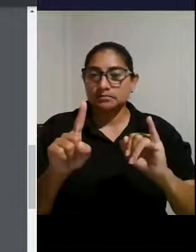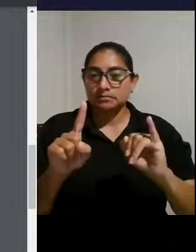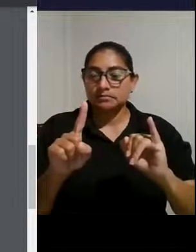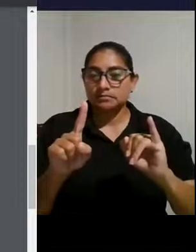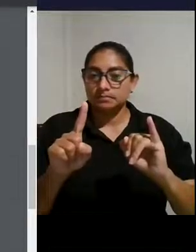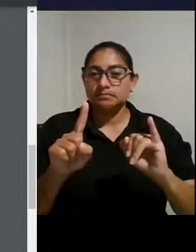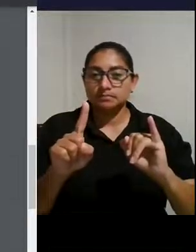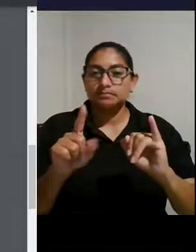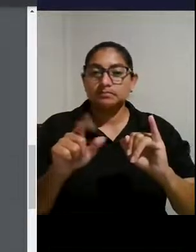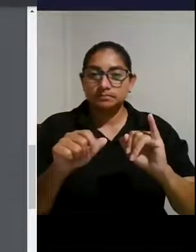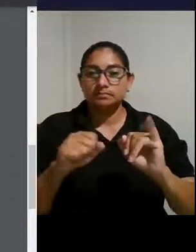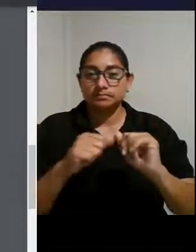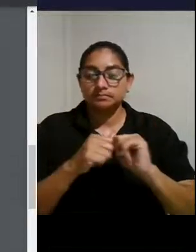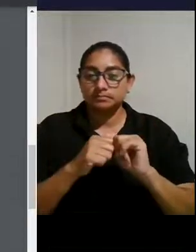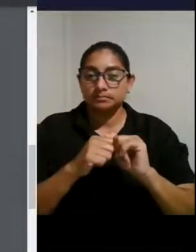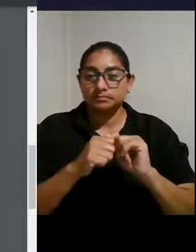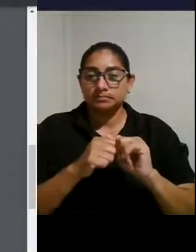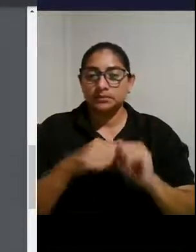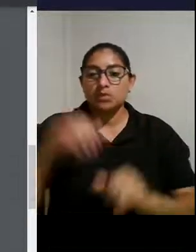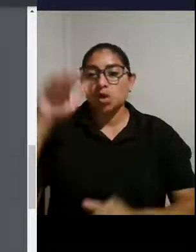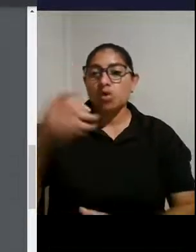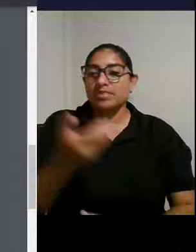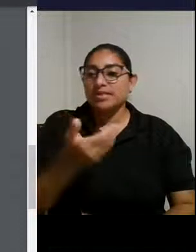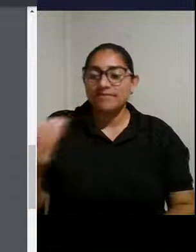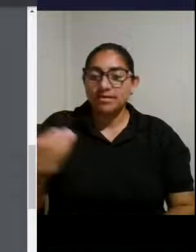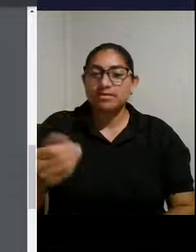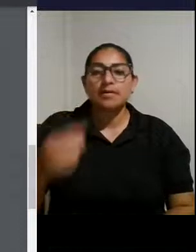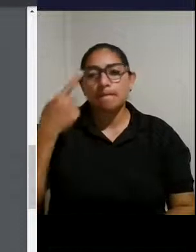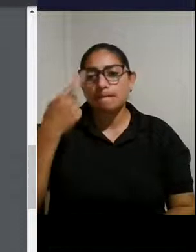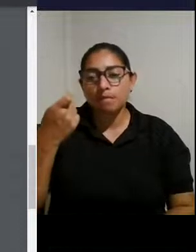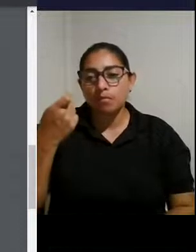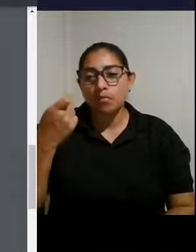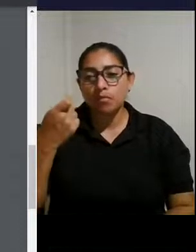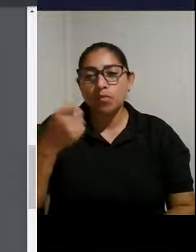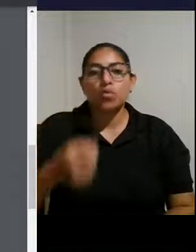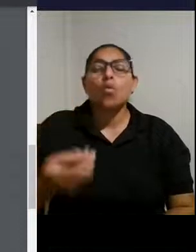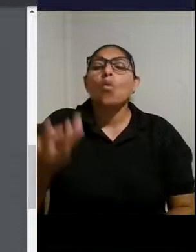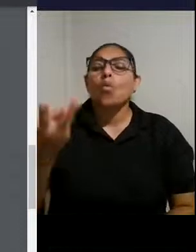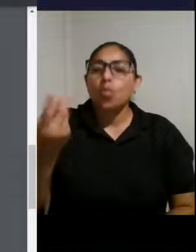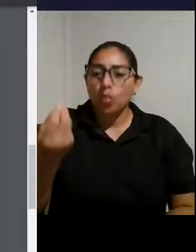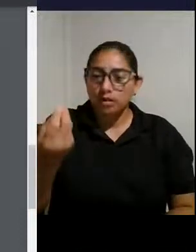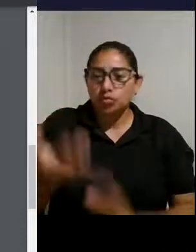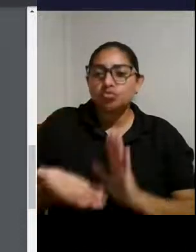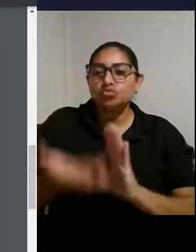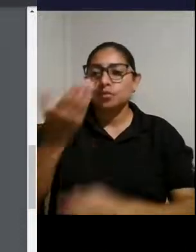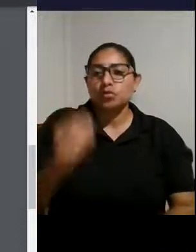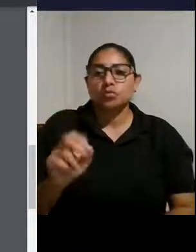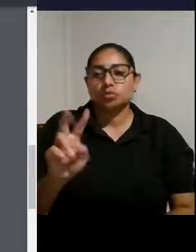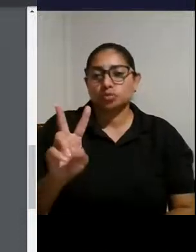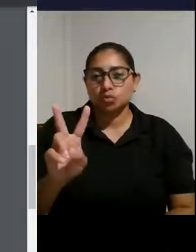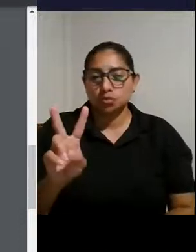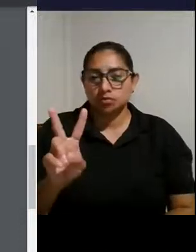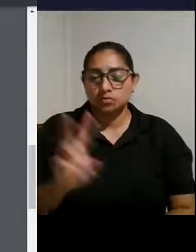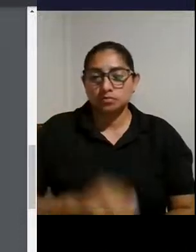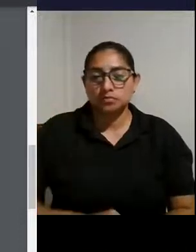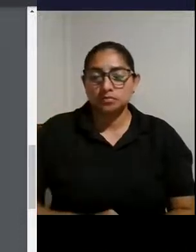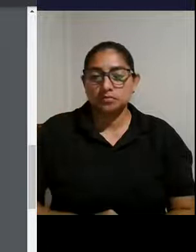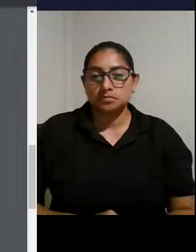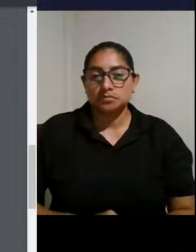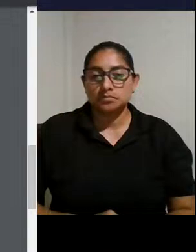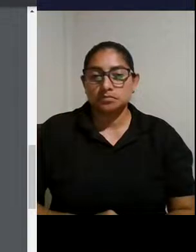11. Y lo dividimos por el incremento que existió. Es importante entonces